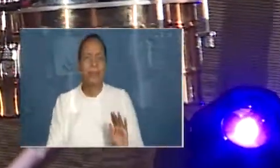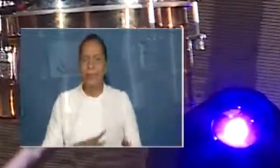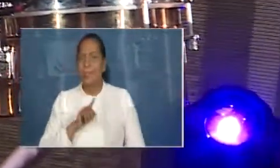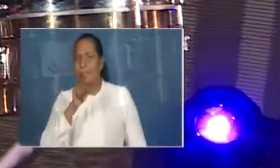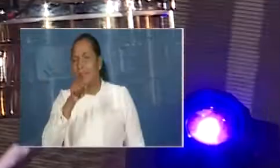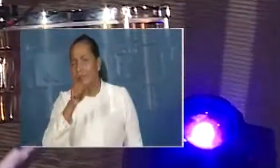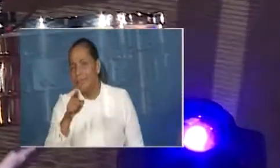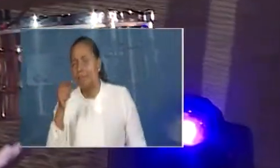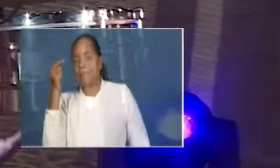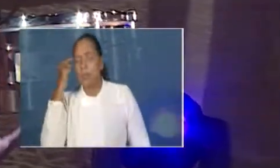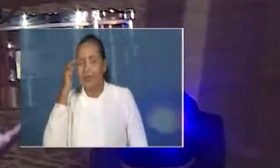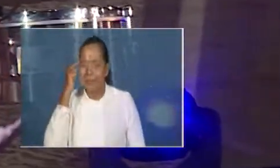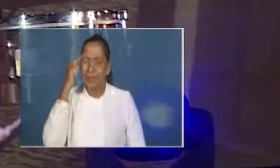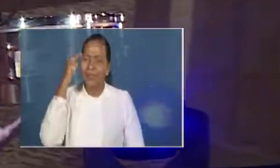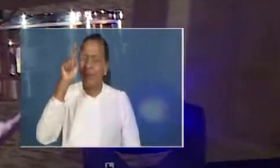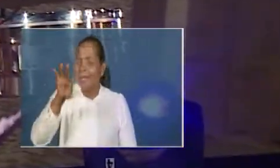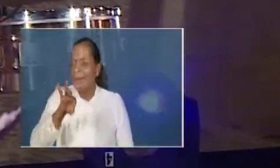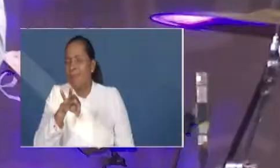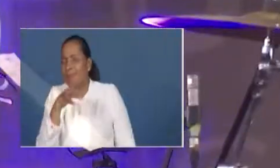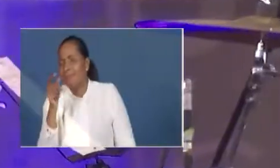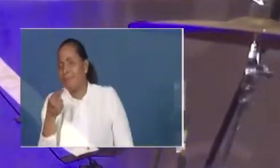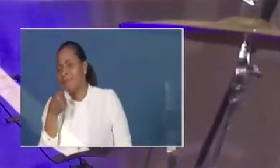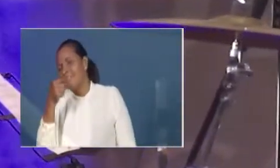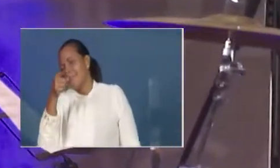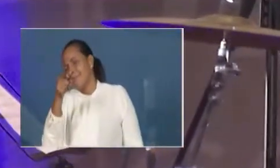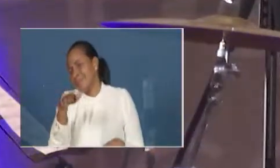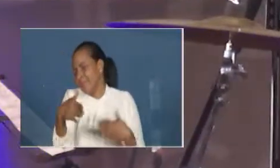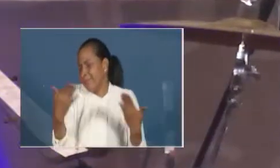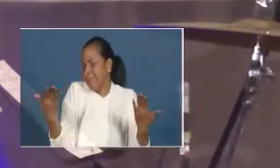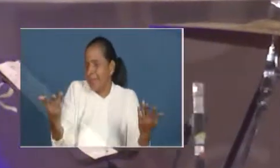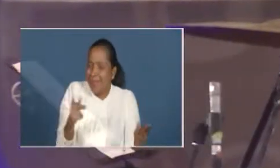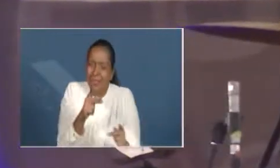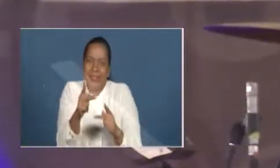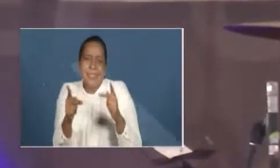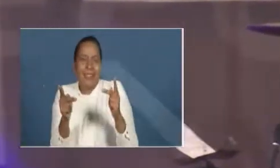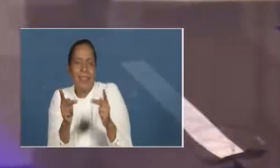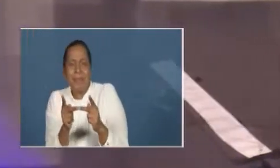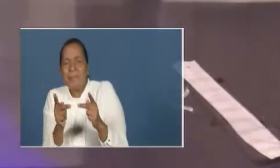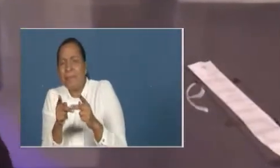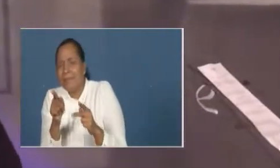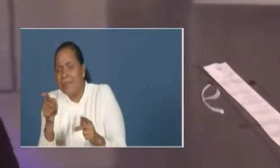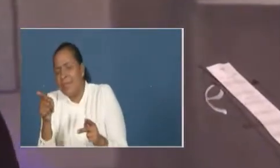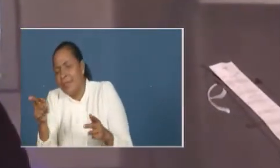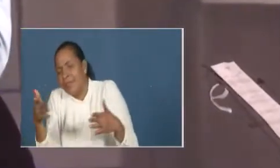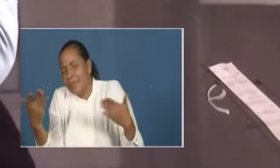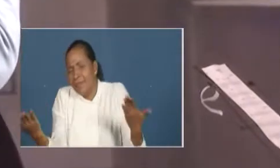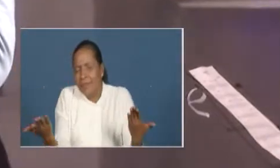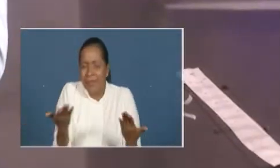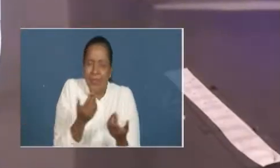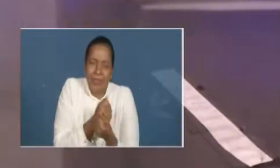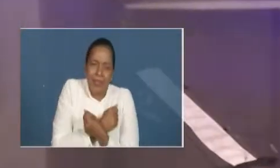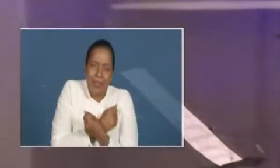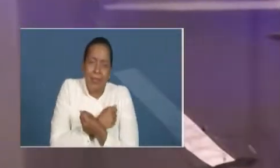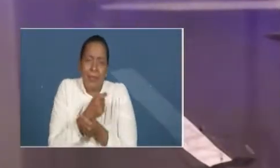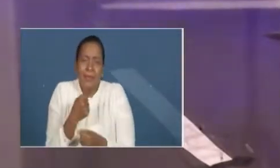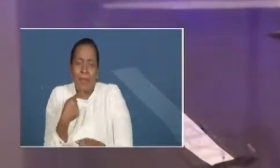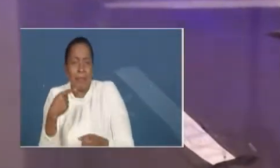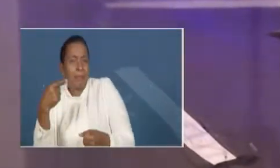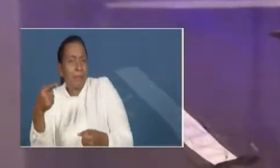Estuve pensando en la forma perfecta para declararte mi amor, pues no había tenido el